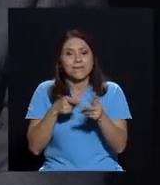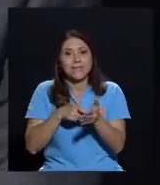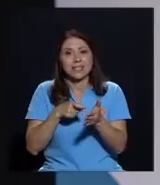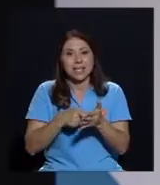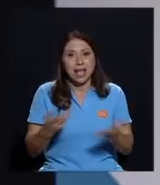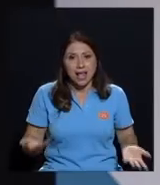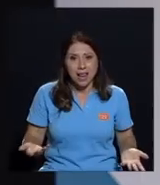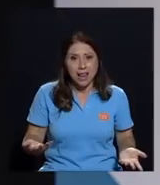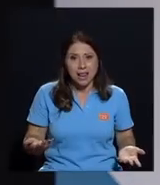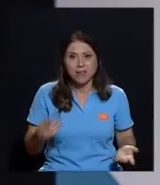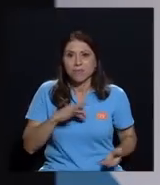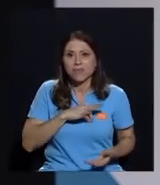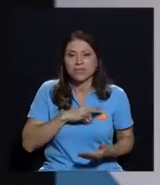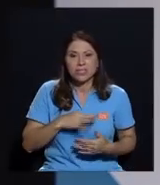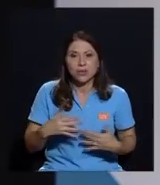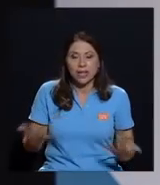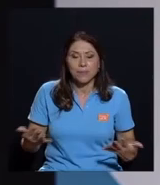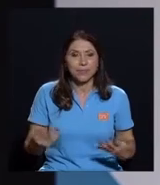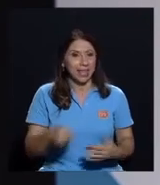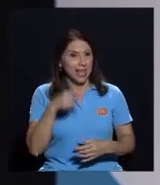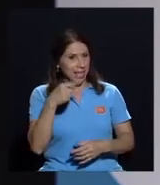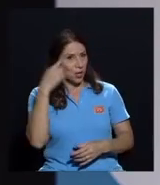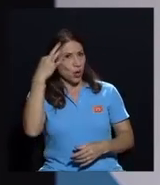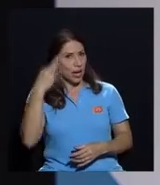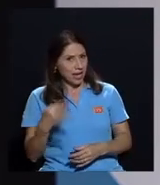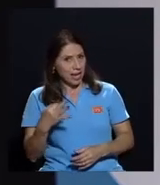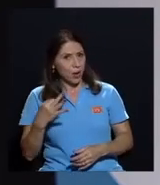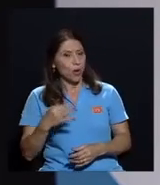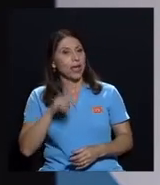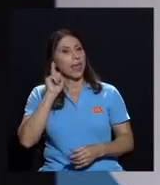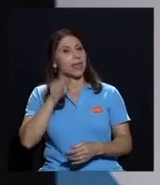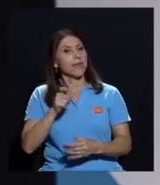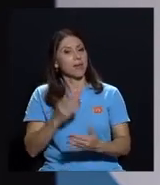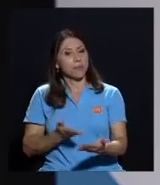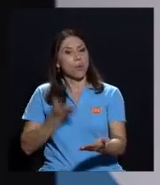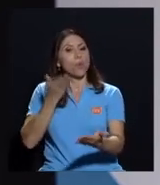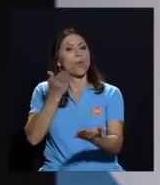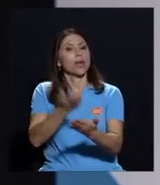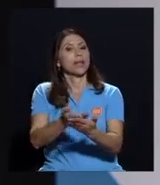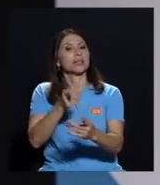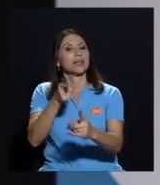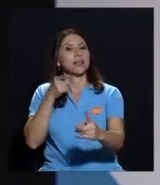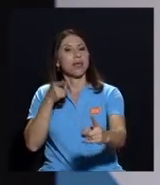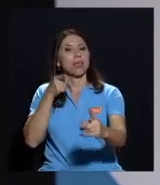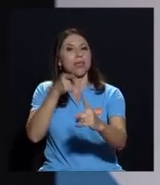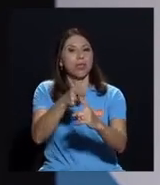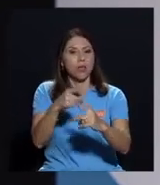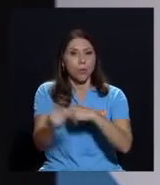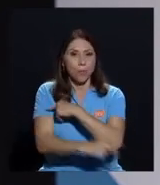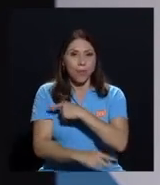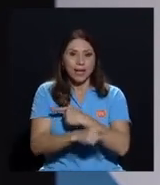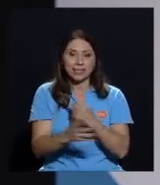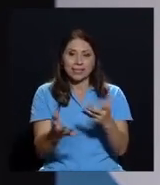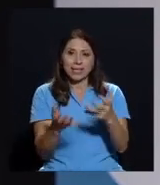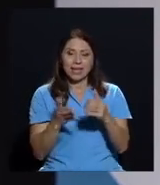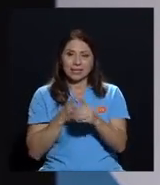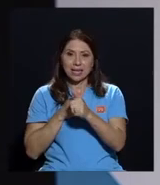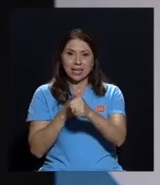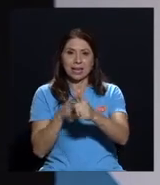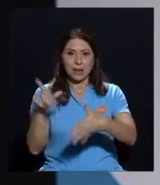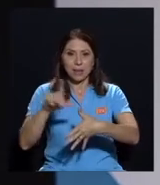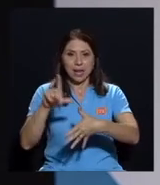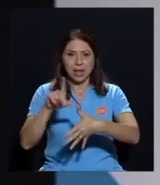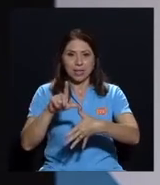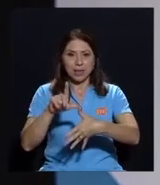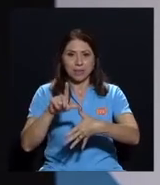horizonte que yo creo debe proponérselo una costa rica que ambiciona a ser un país líder en américa latina no